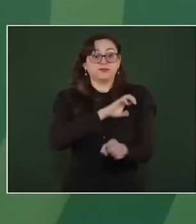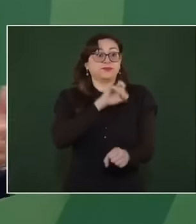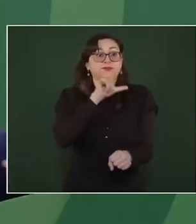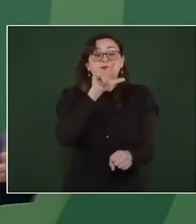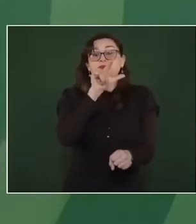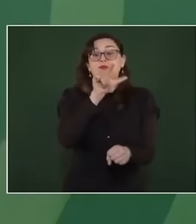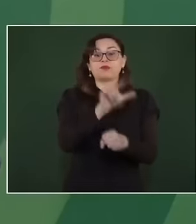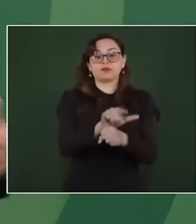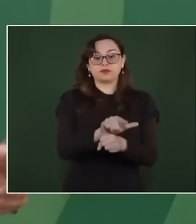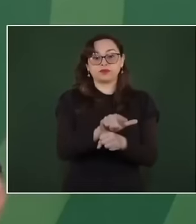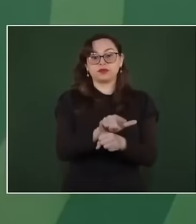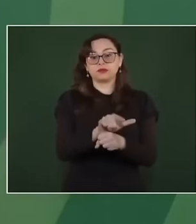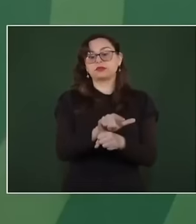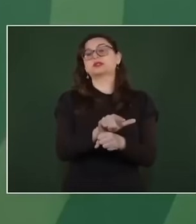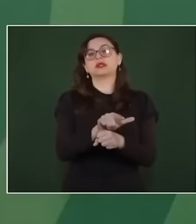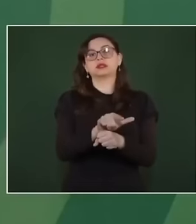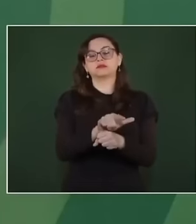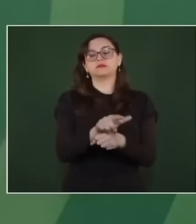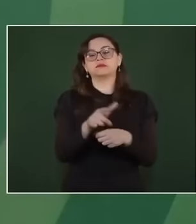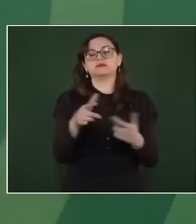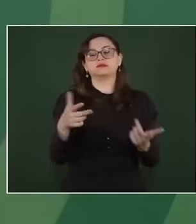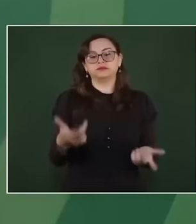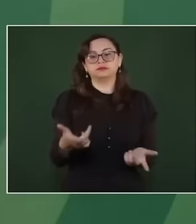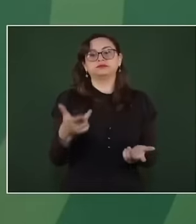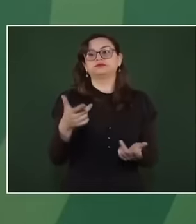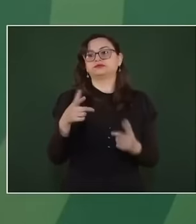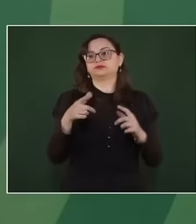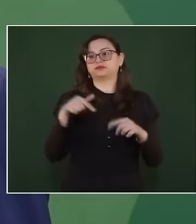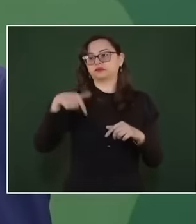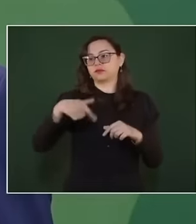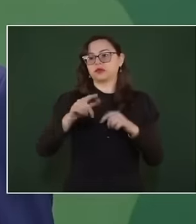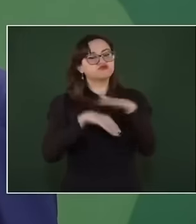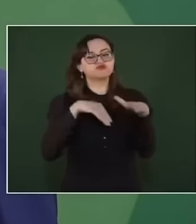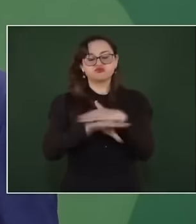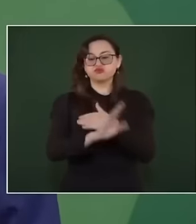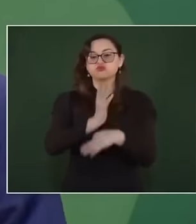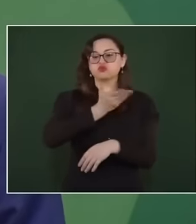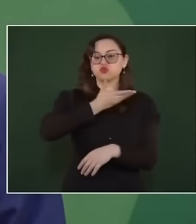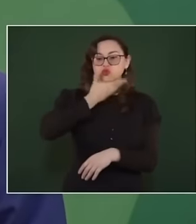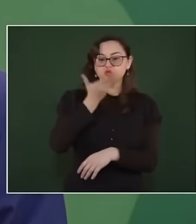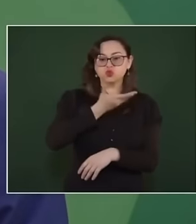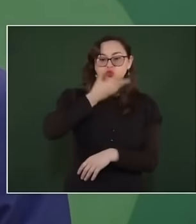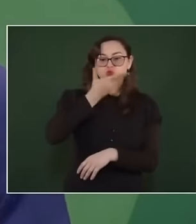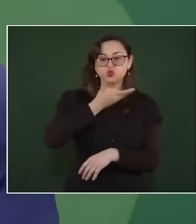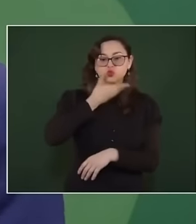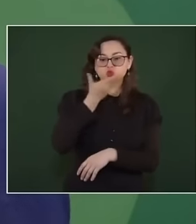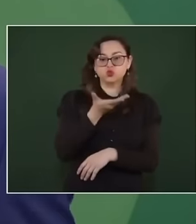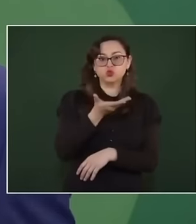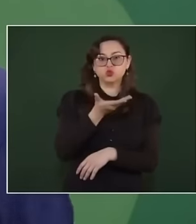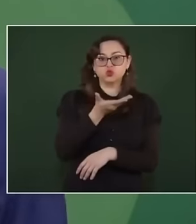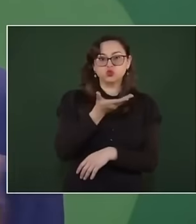eh visitantes nacionales extranjeros mm y era